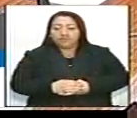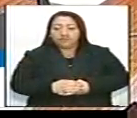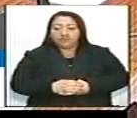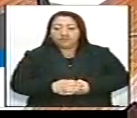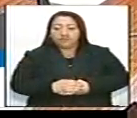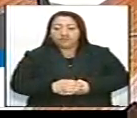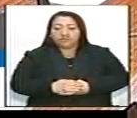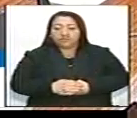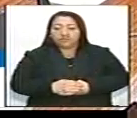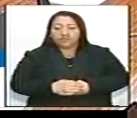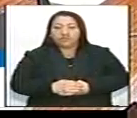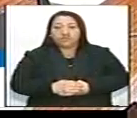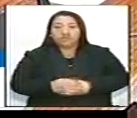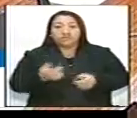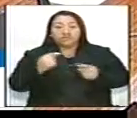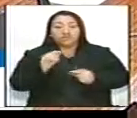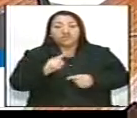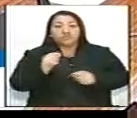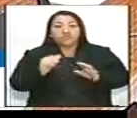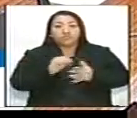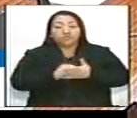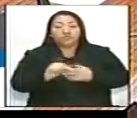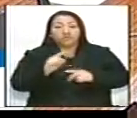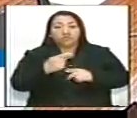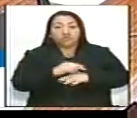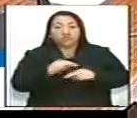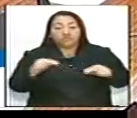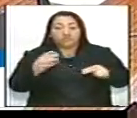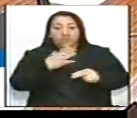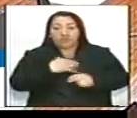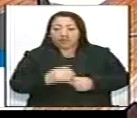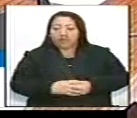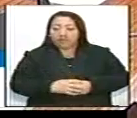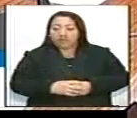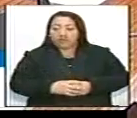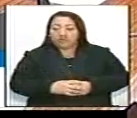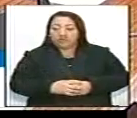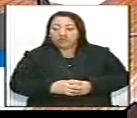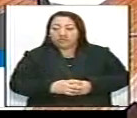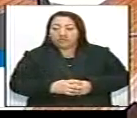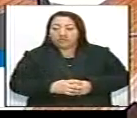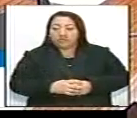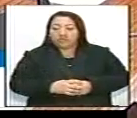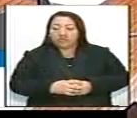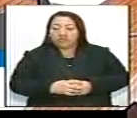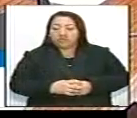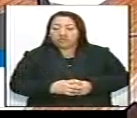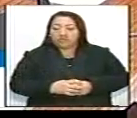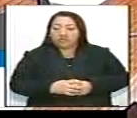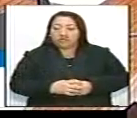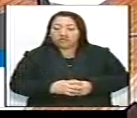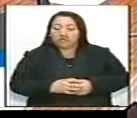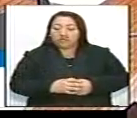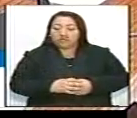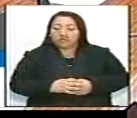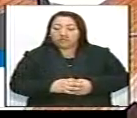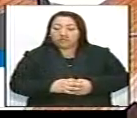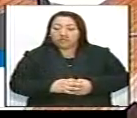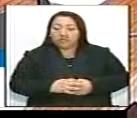Según la ENDES del primer semestre, en el mismo rango de edad, hemos cerrado a 42.2%.